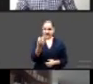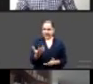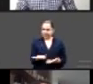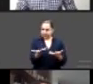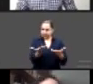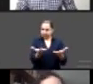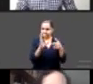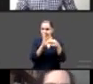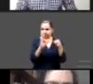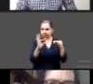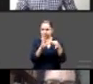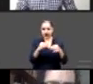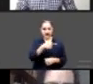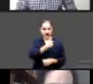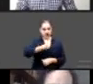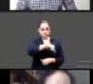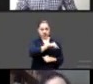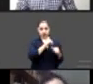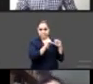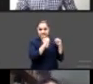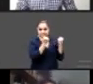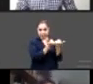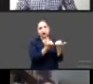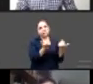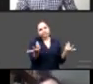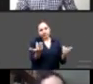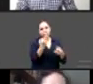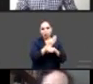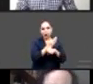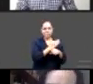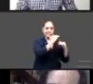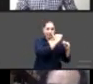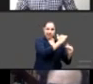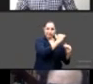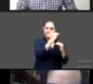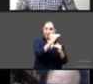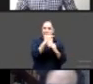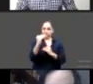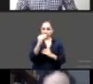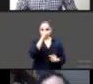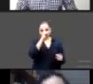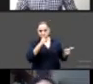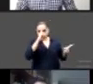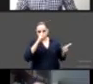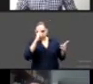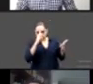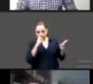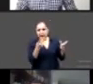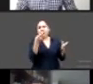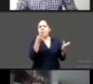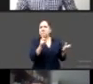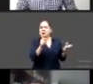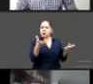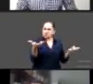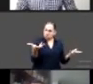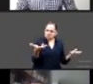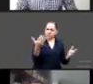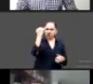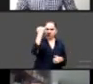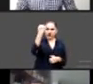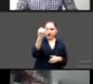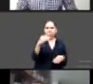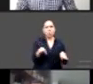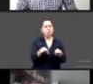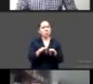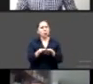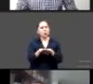organización aquí en Acapulco con nuestras limitantes. Hemos encontrado oportunidades muy interesantes para seguir acompañando a las personas, pero también para